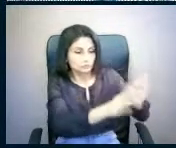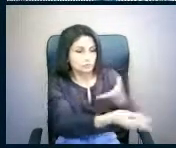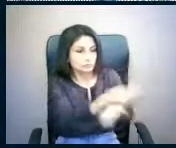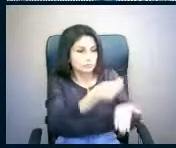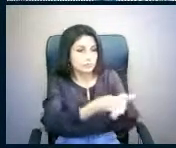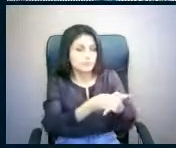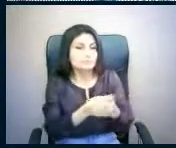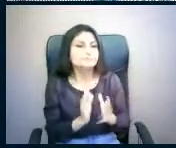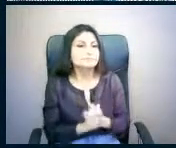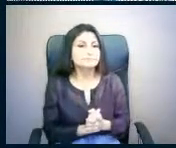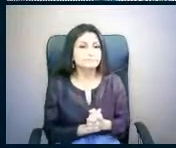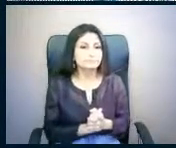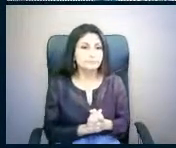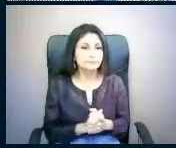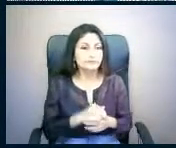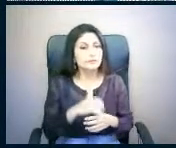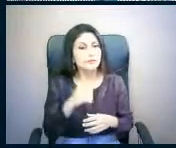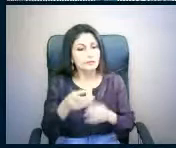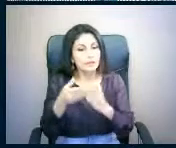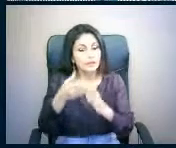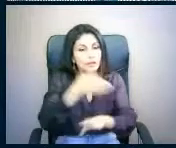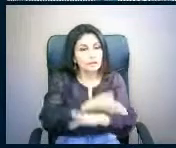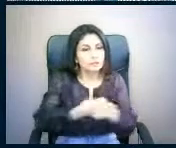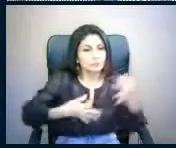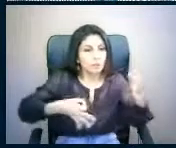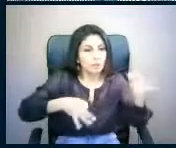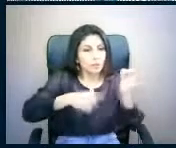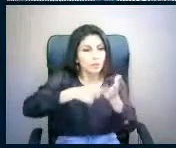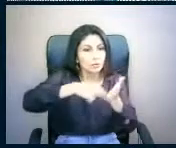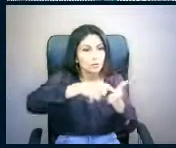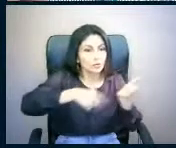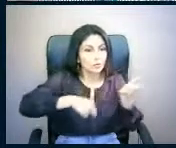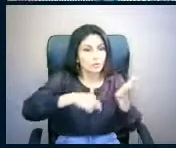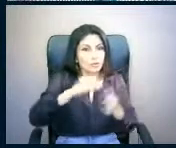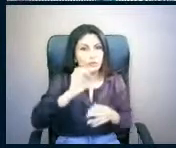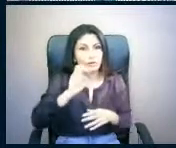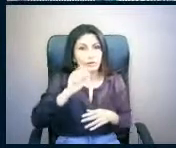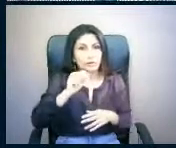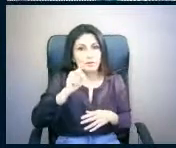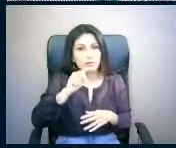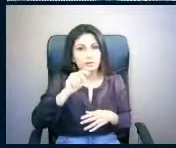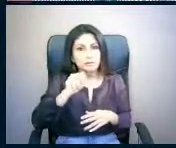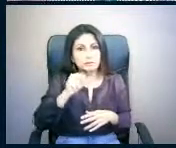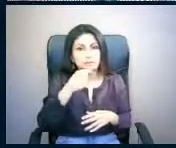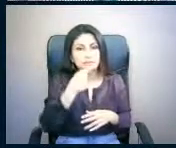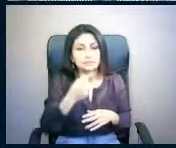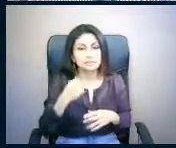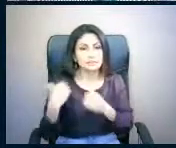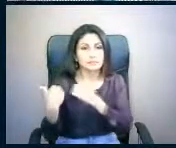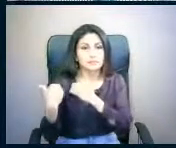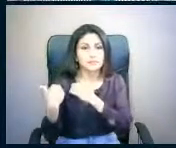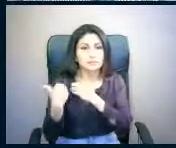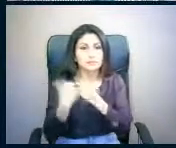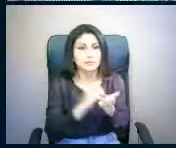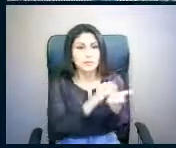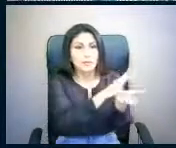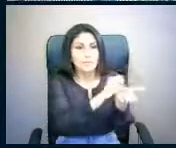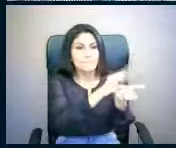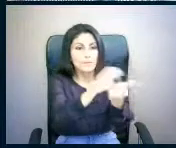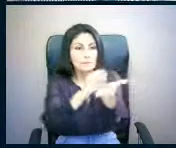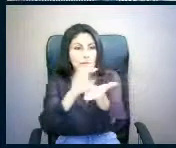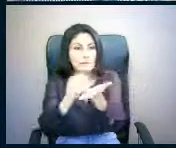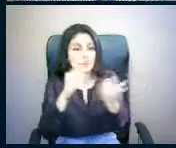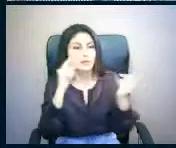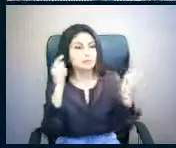De acuerdo al contrato de concesión, ENSA tiene la exclusividad para la distribución y comercialización de